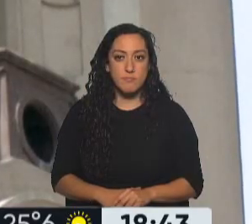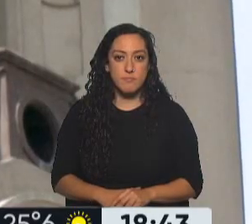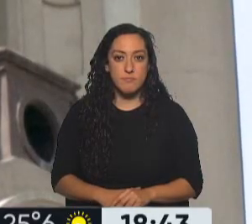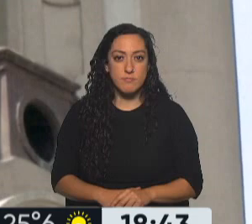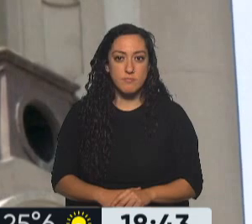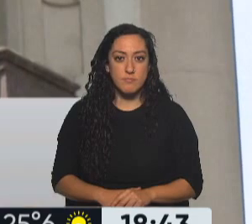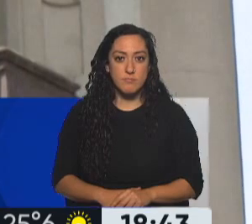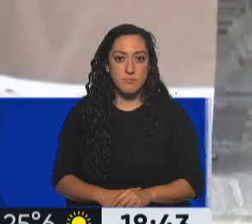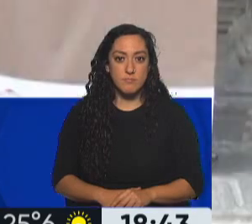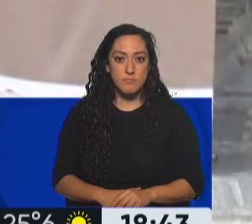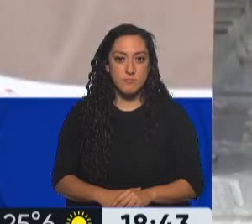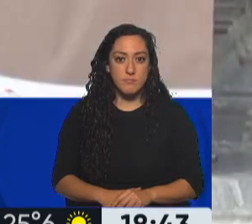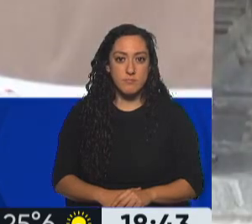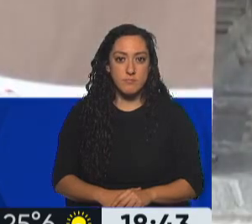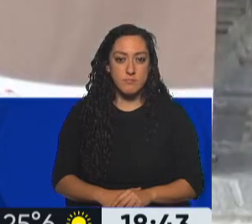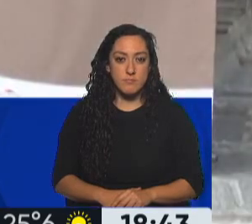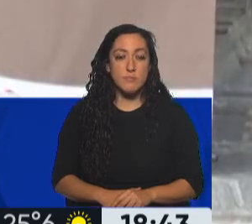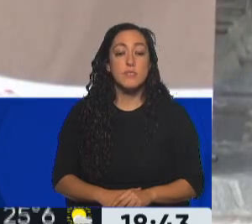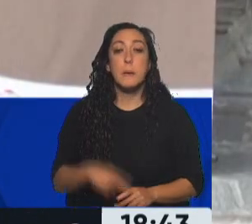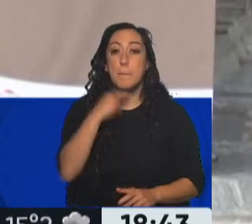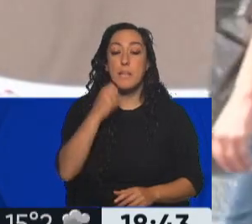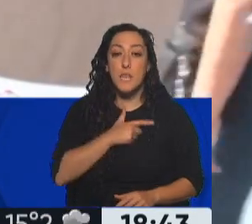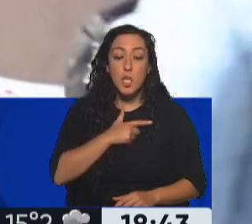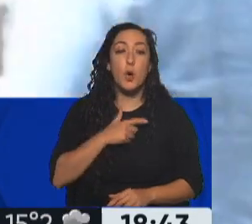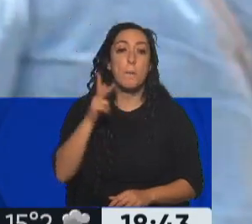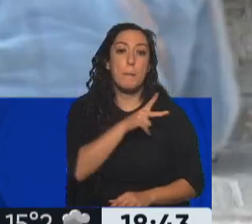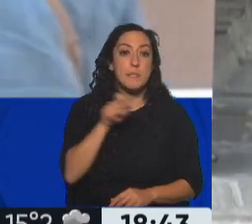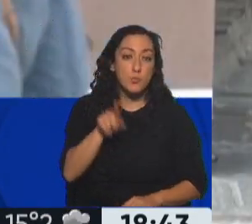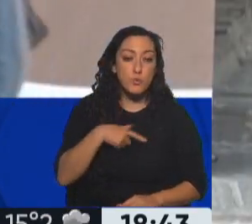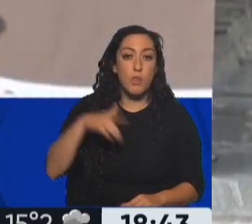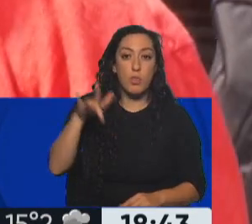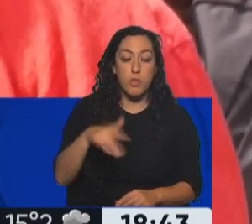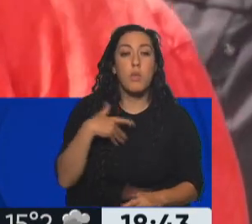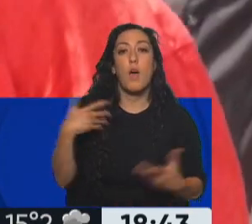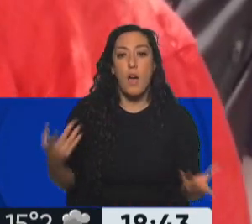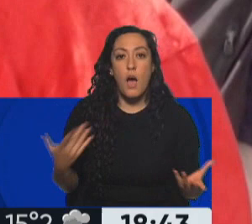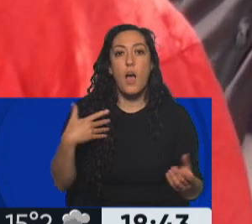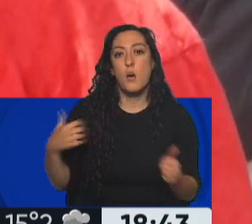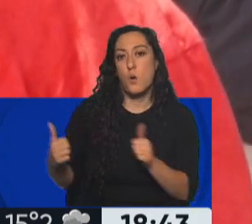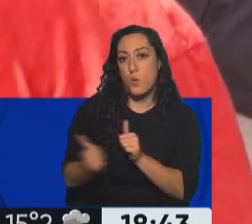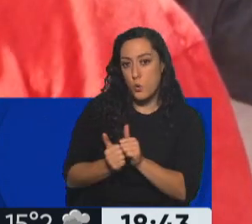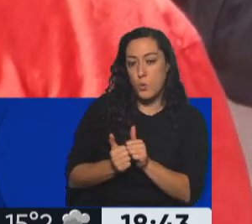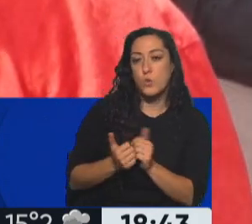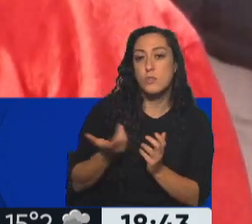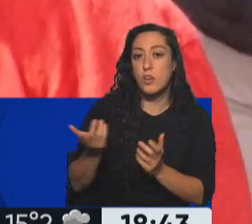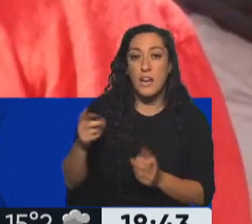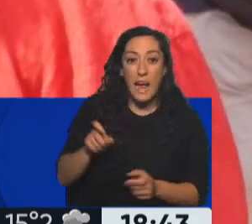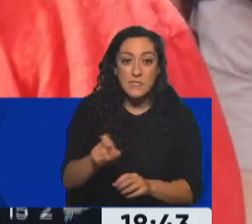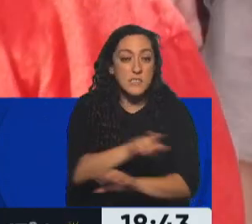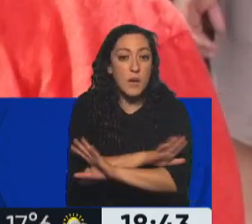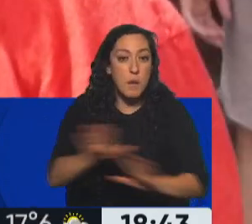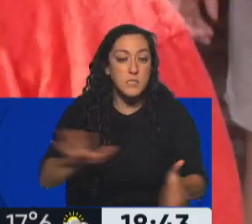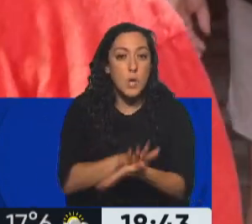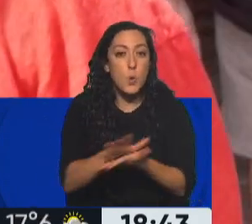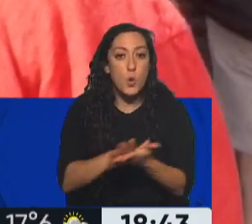Desde que le tocó el Papa a mi hijo, hemos orado mucho y acá está con nosotros todavía. Ya no tiene cáncer,